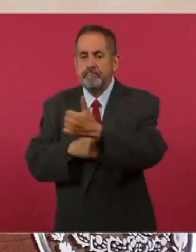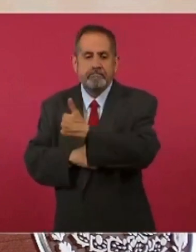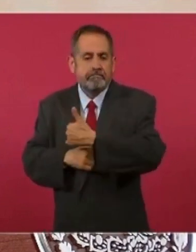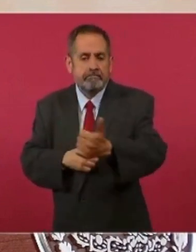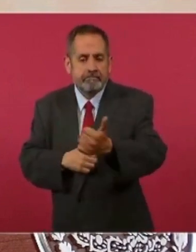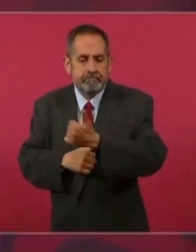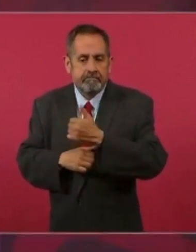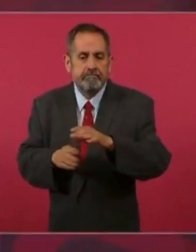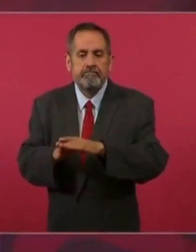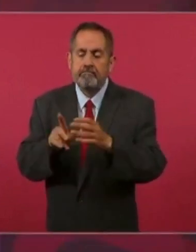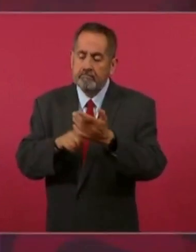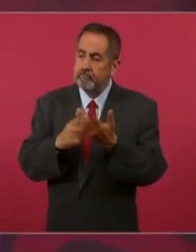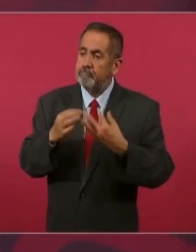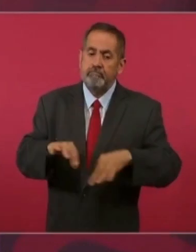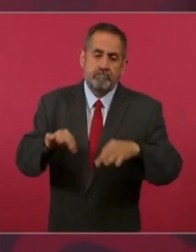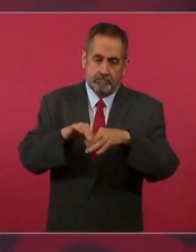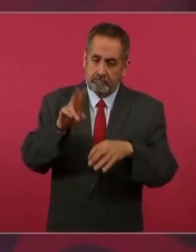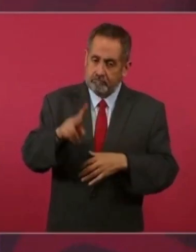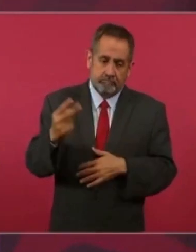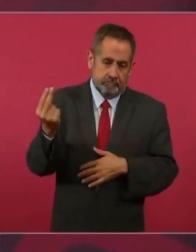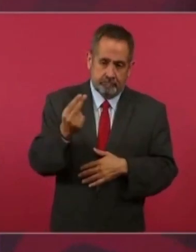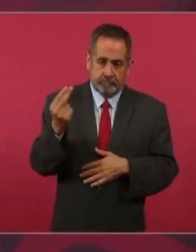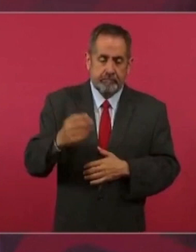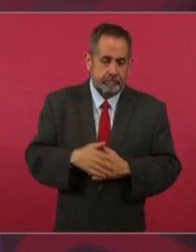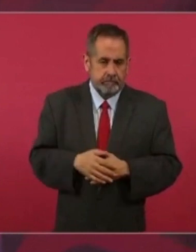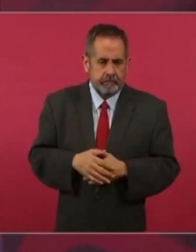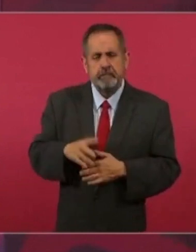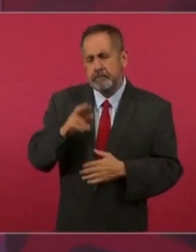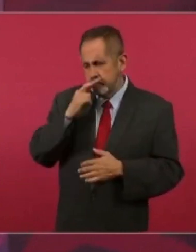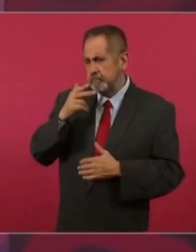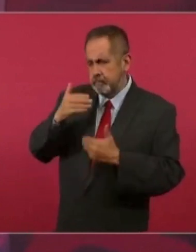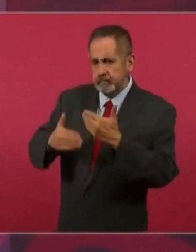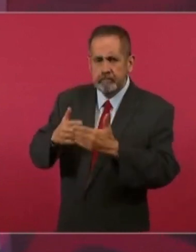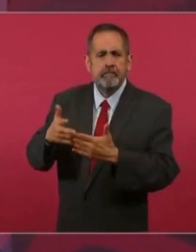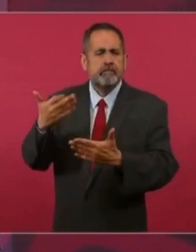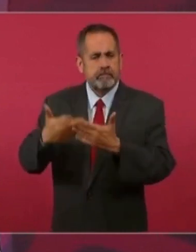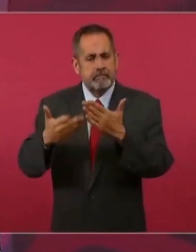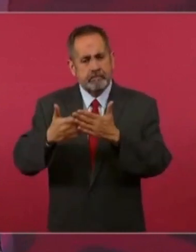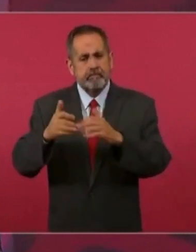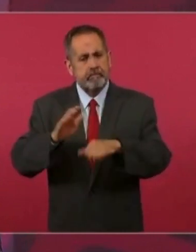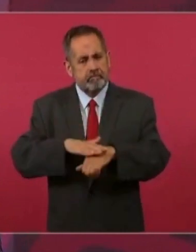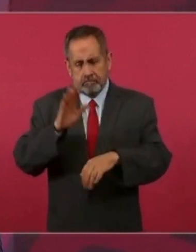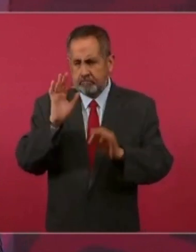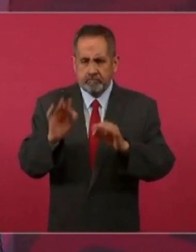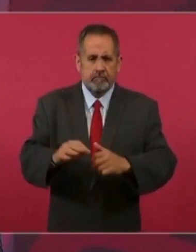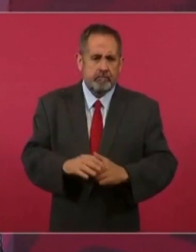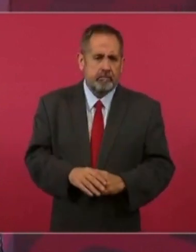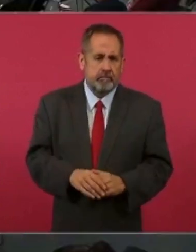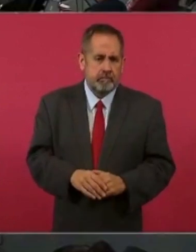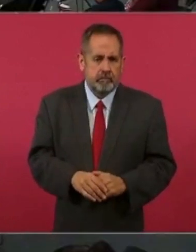algo que se necesita. Se ha avanzado, pero hace falta más.